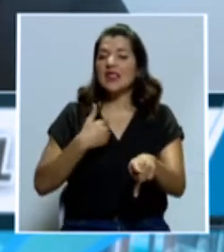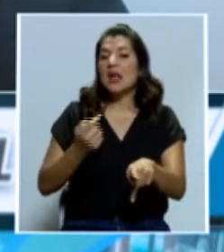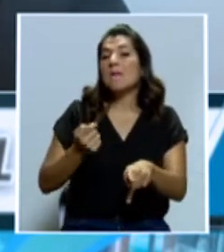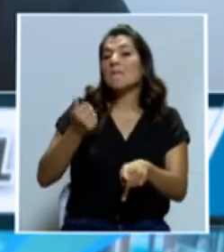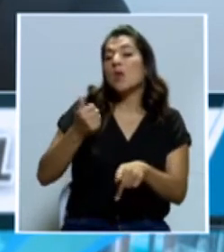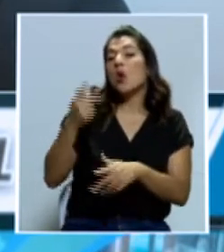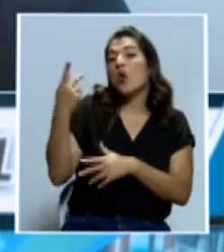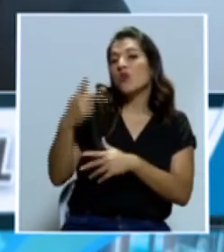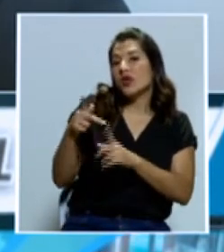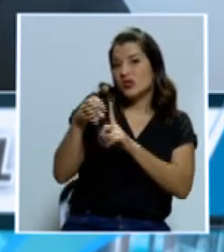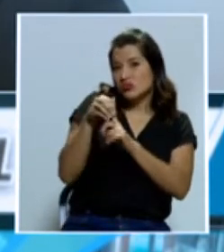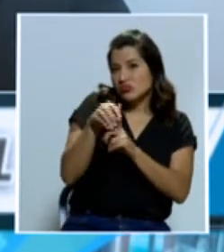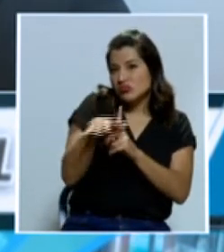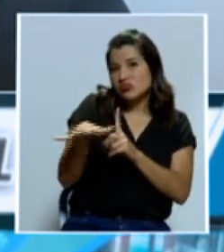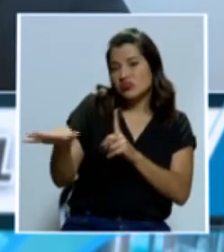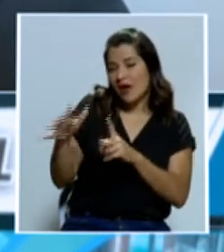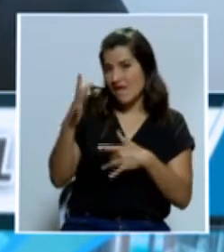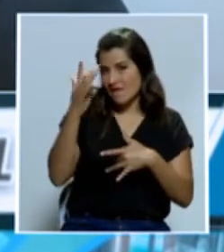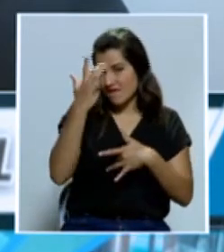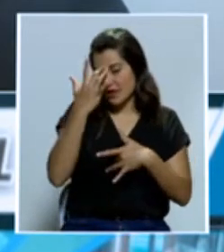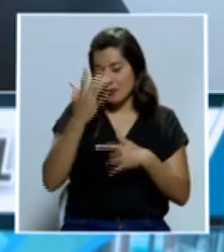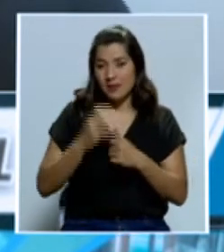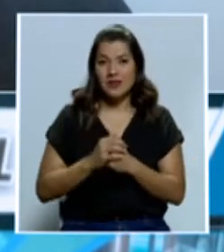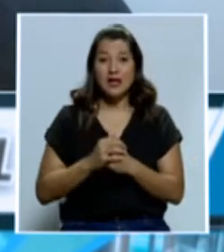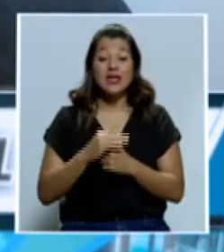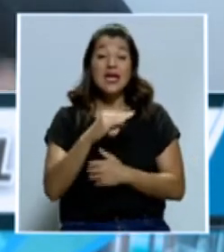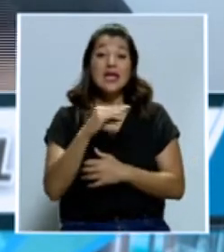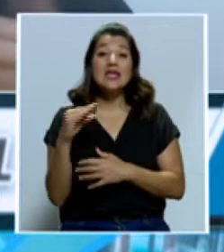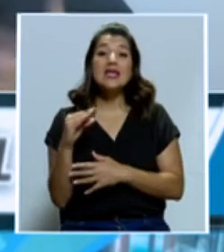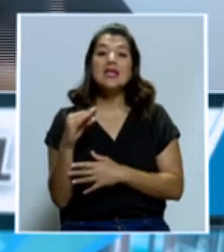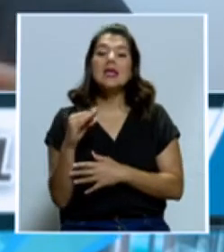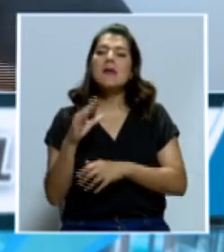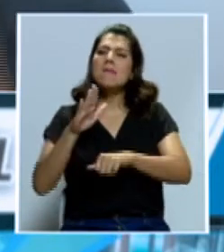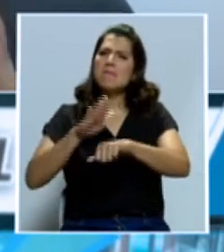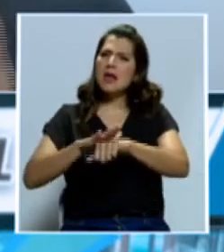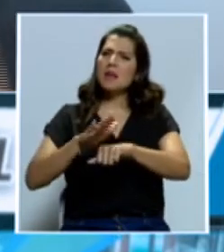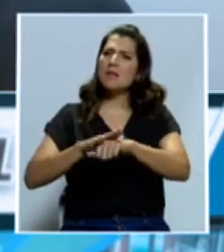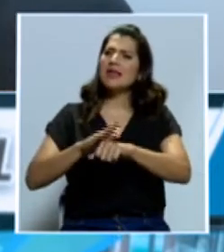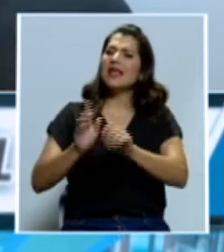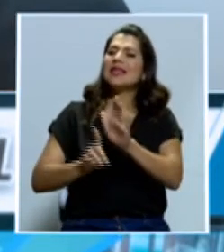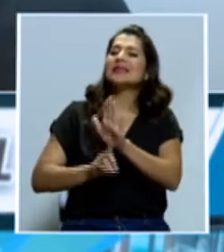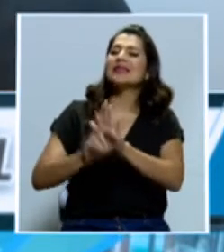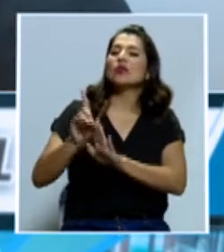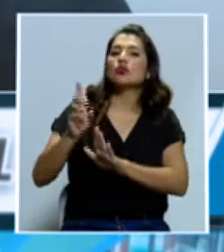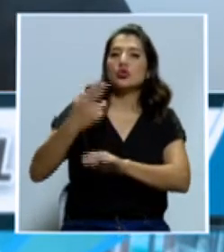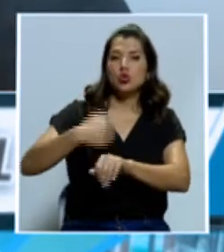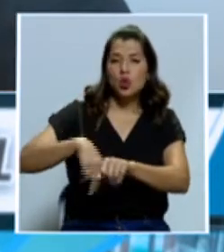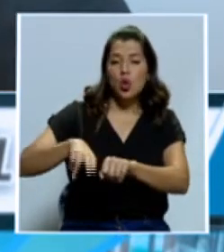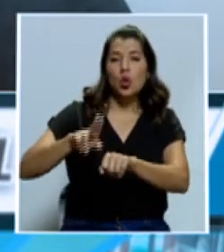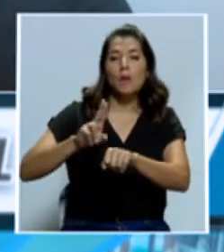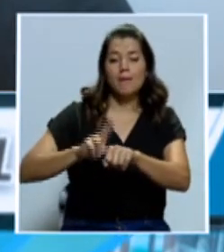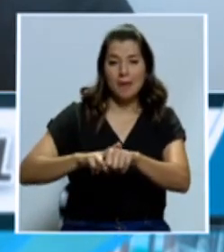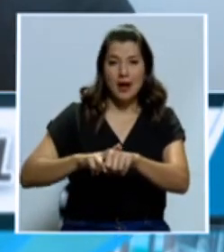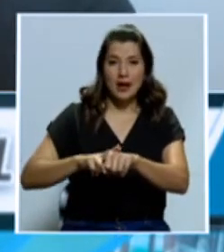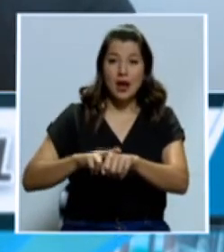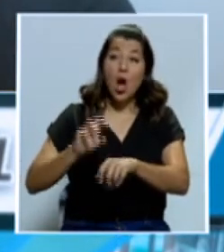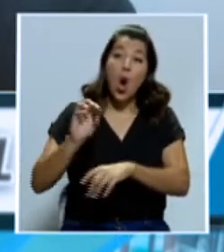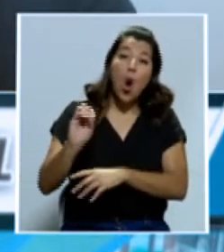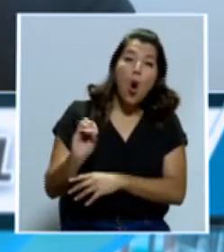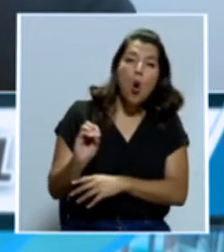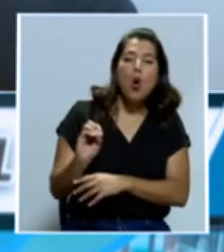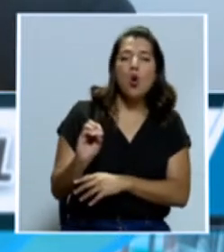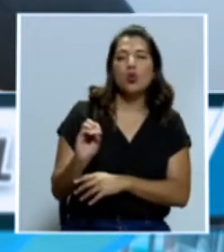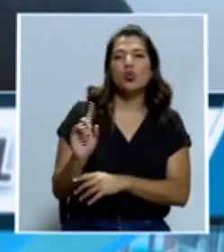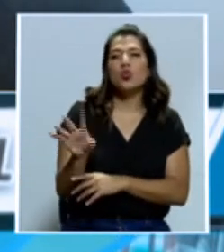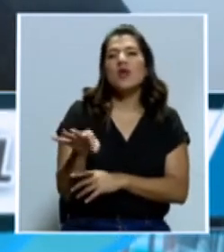también el funcionamiento normal o por lo menos de una forma no tan